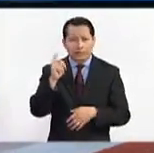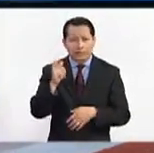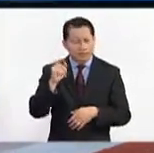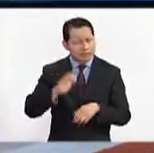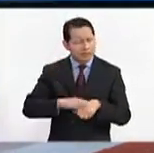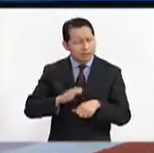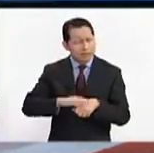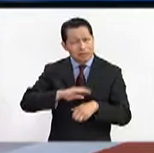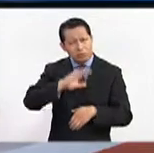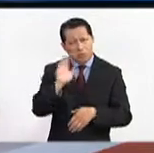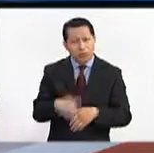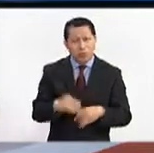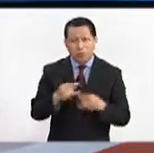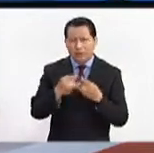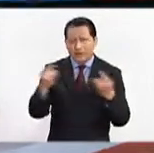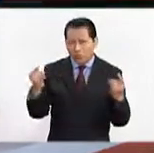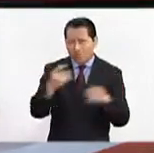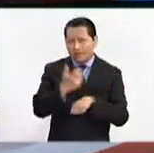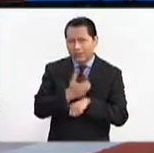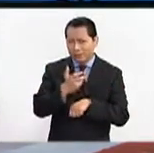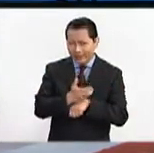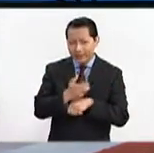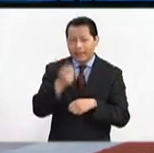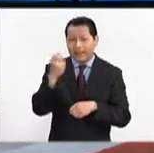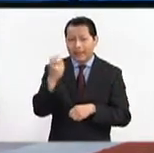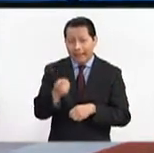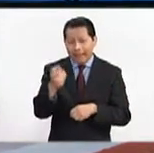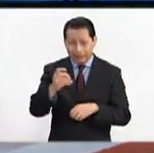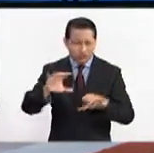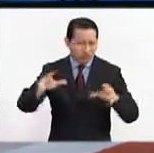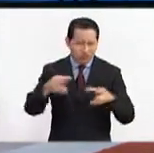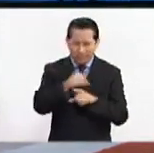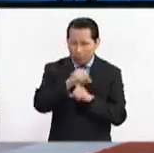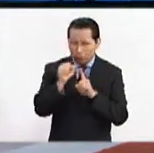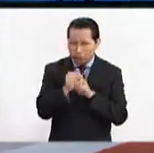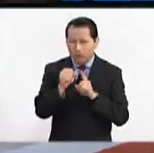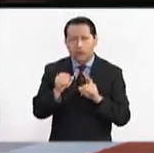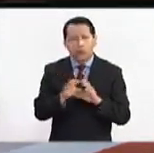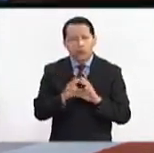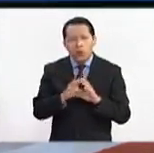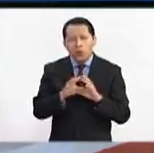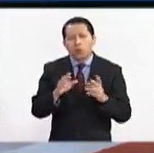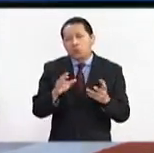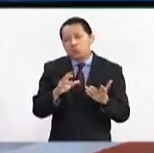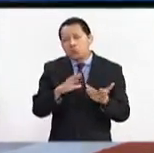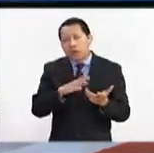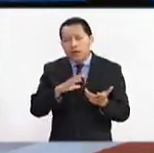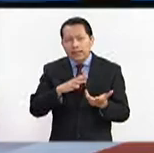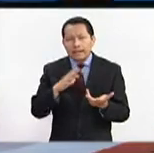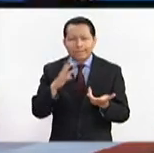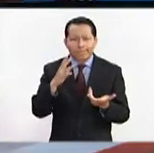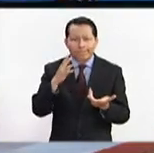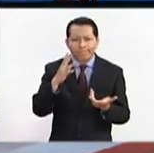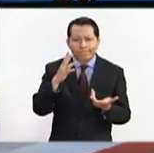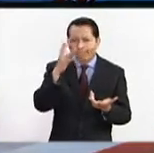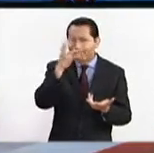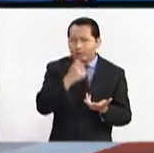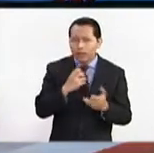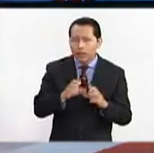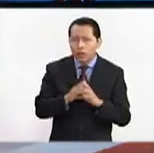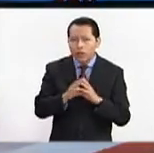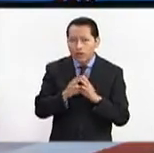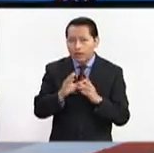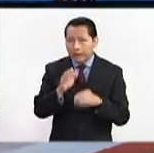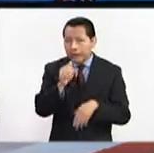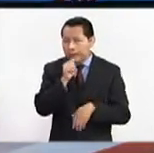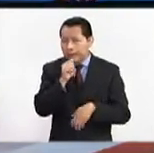número de muertos en la historia de los Estados Unidos en estas circunstancias. Estamos hablando de un hecho terrorífico, un hecho que todavía no se